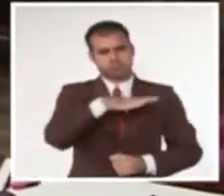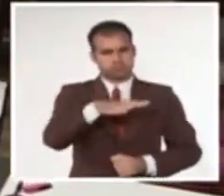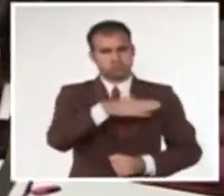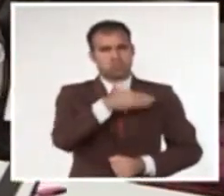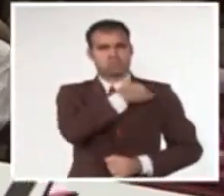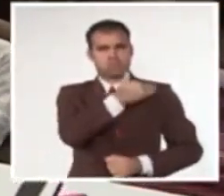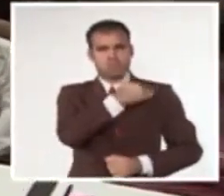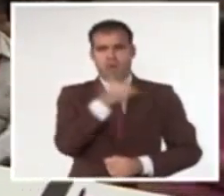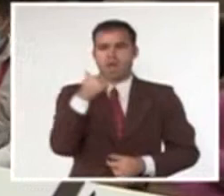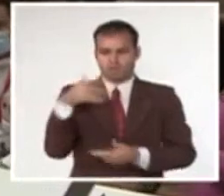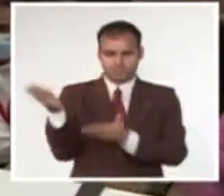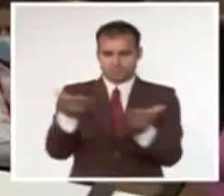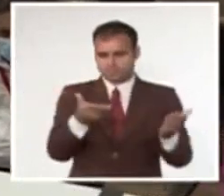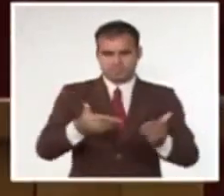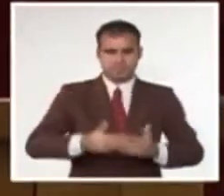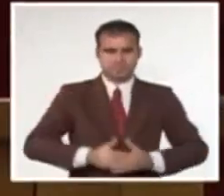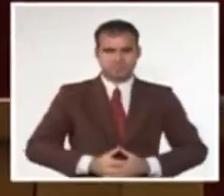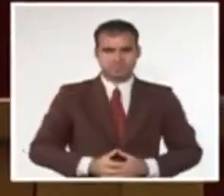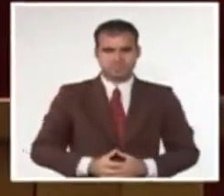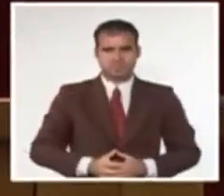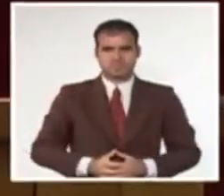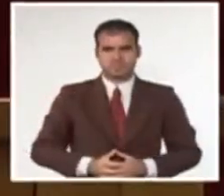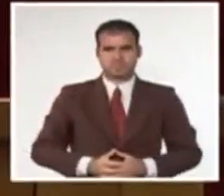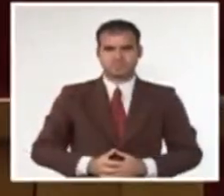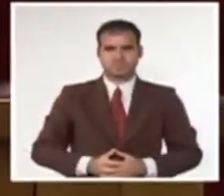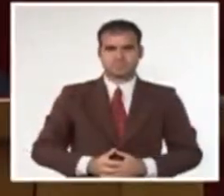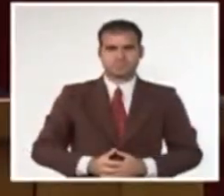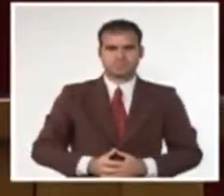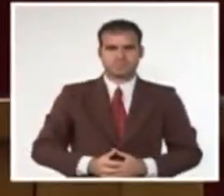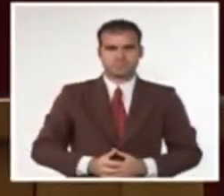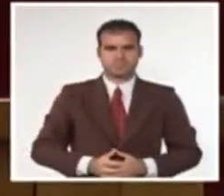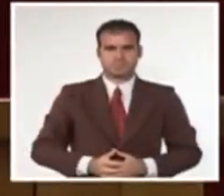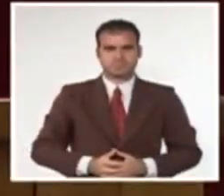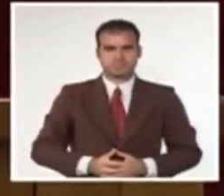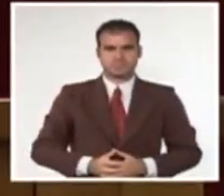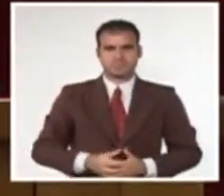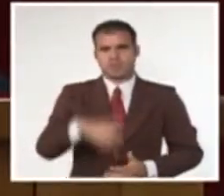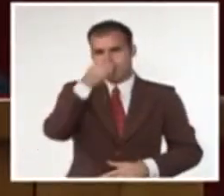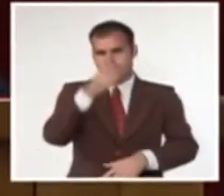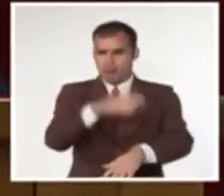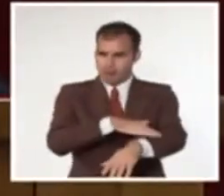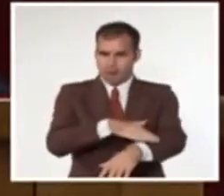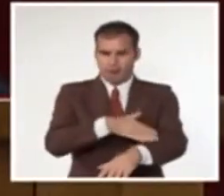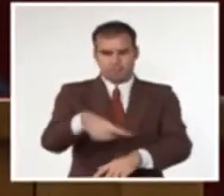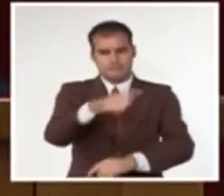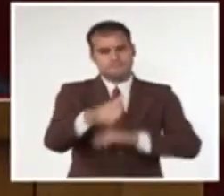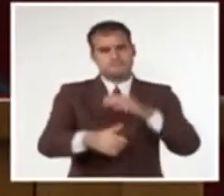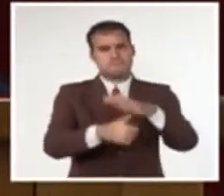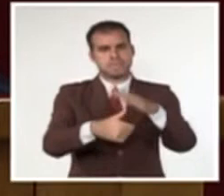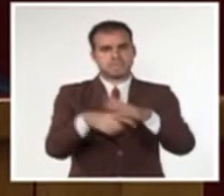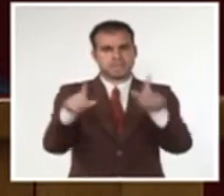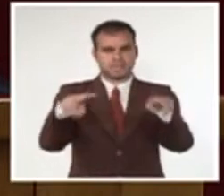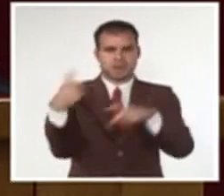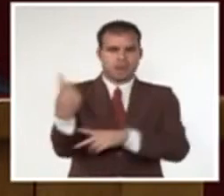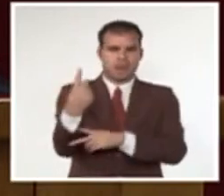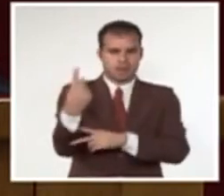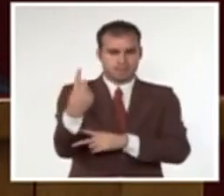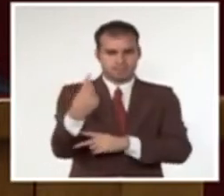que nos acompaña. Querido compañero Esteban Lasso, presidente de la Asamblea Nacional del Poder